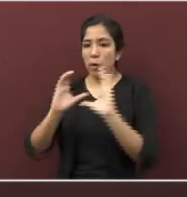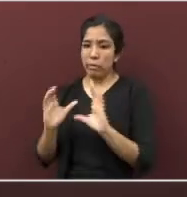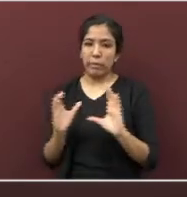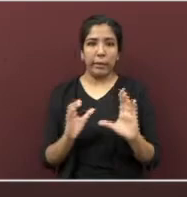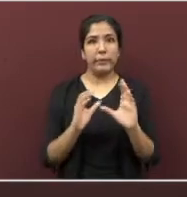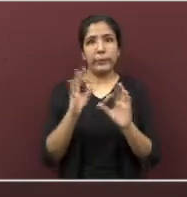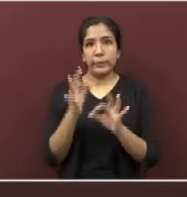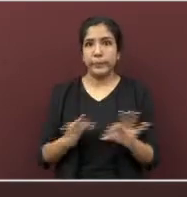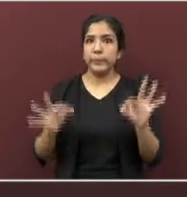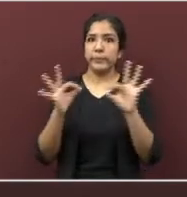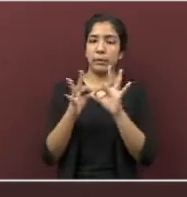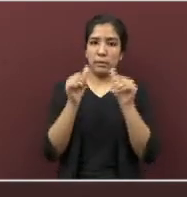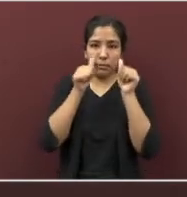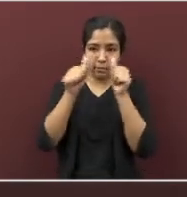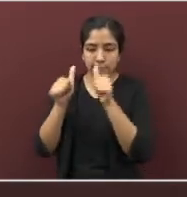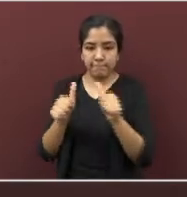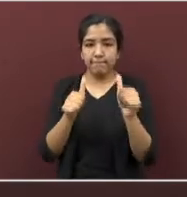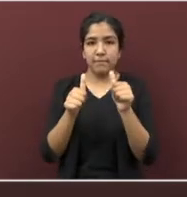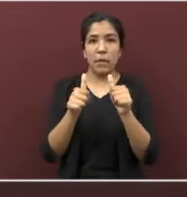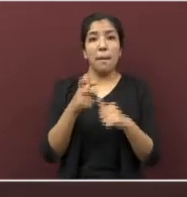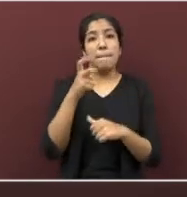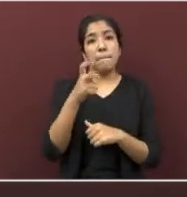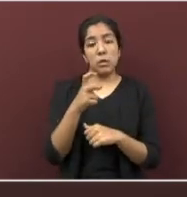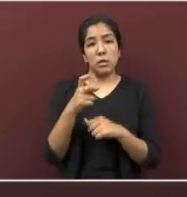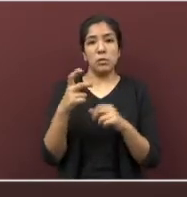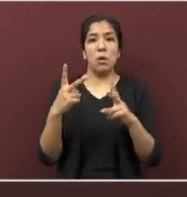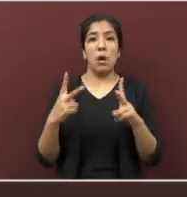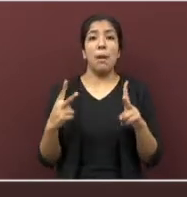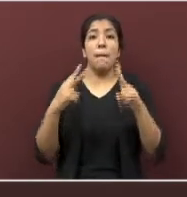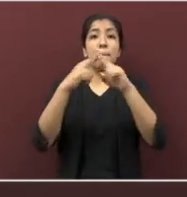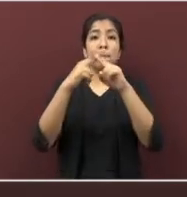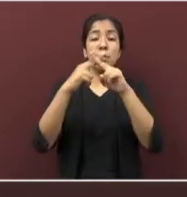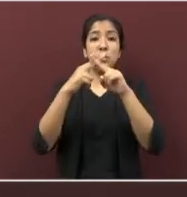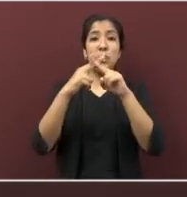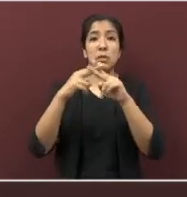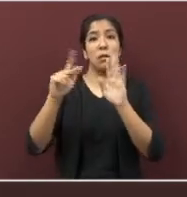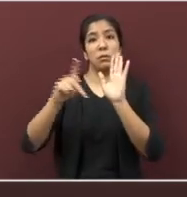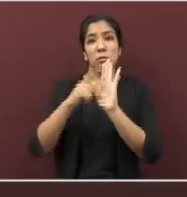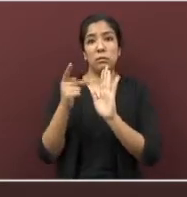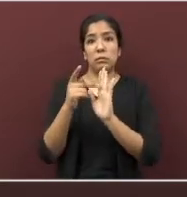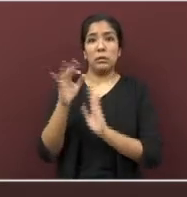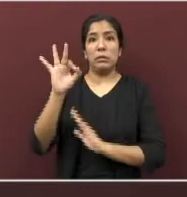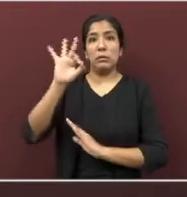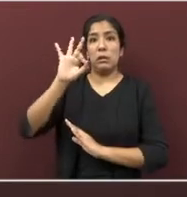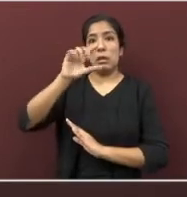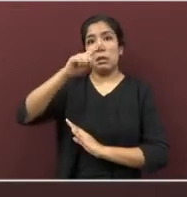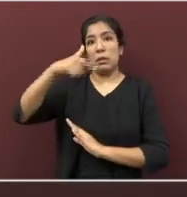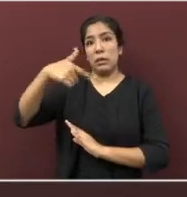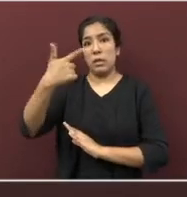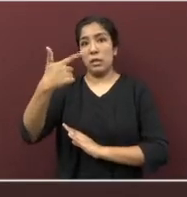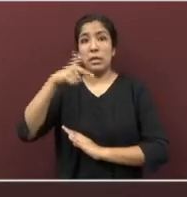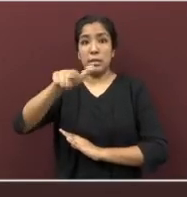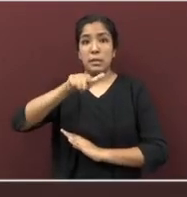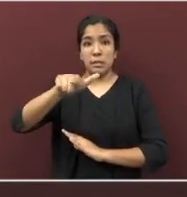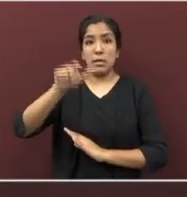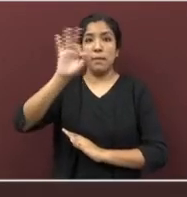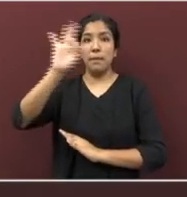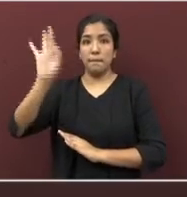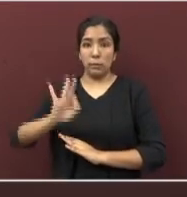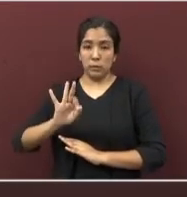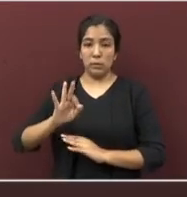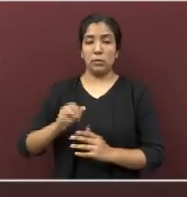les informo en poza rica 17% alta especialidad de